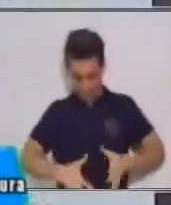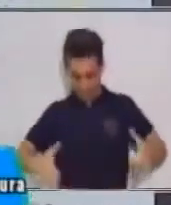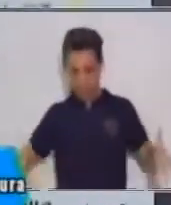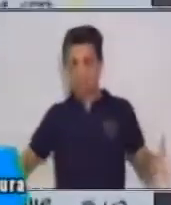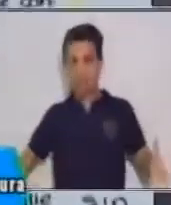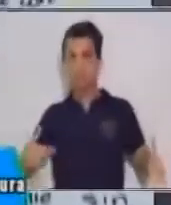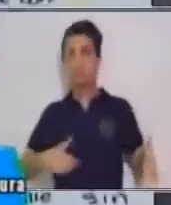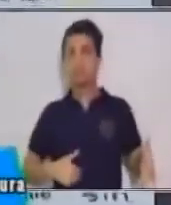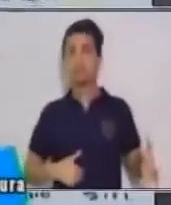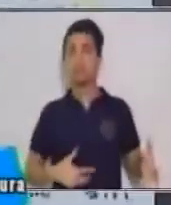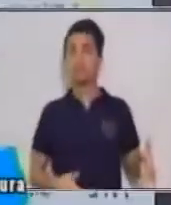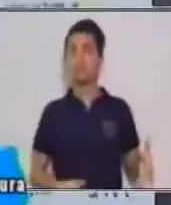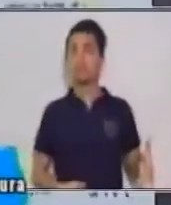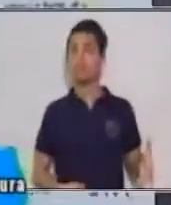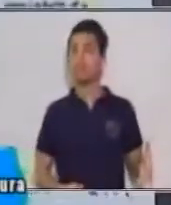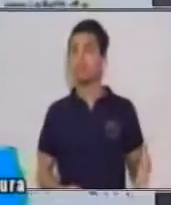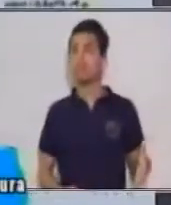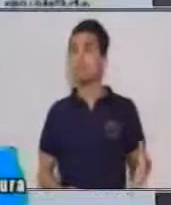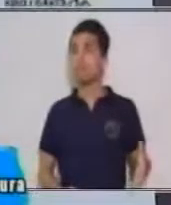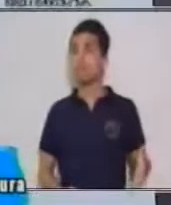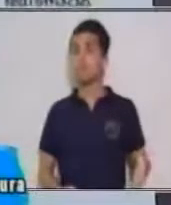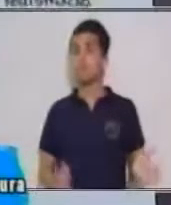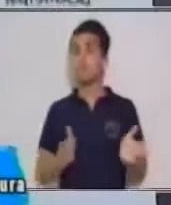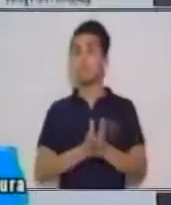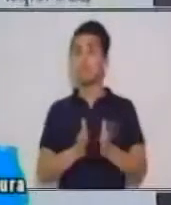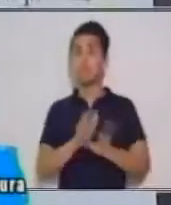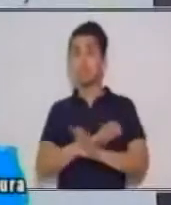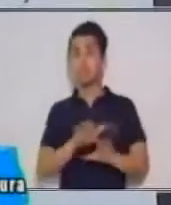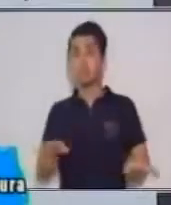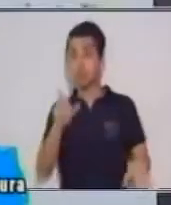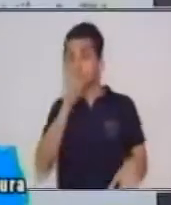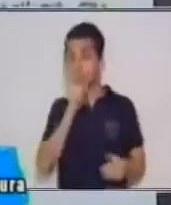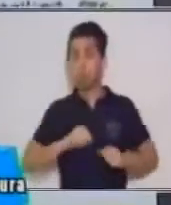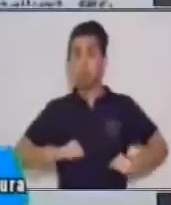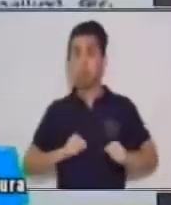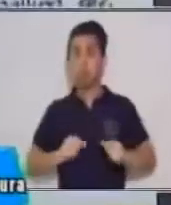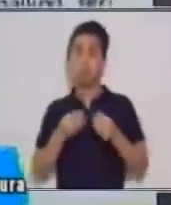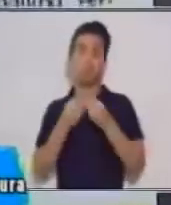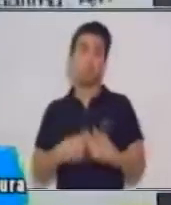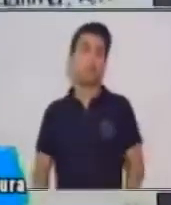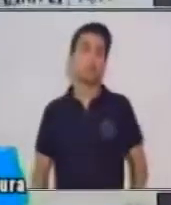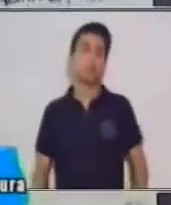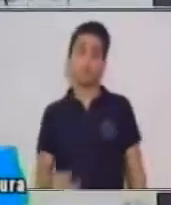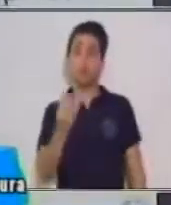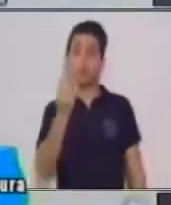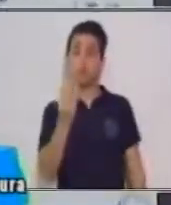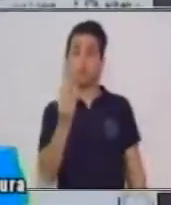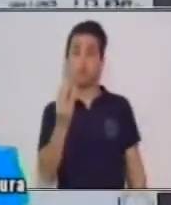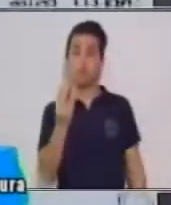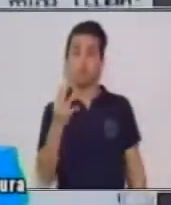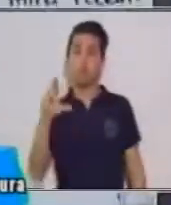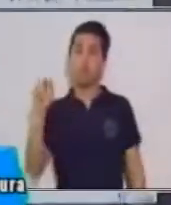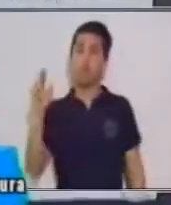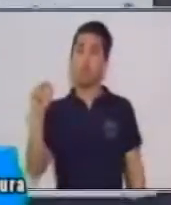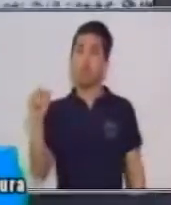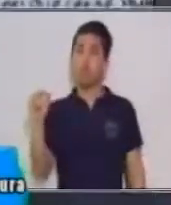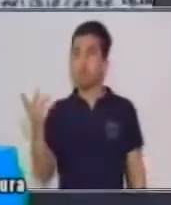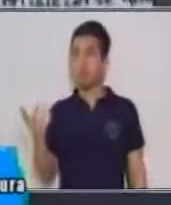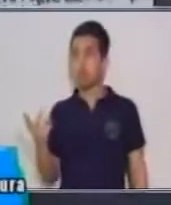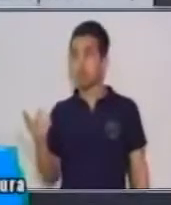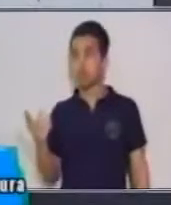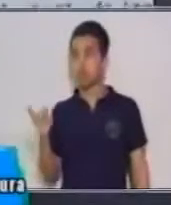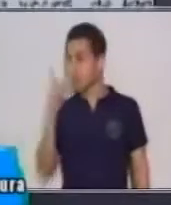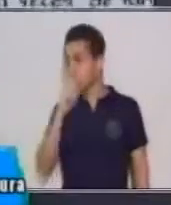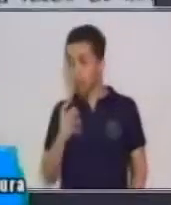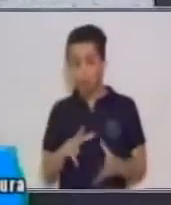sucedió? Que muerta la gallina, perdió su huevo de oro y no halló mina. ¿Cuántos hay